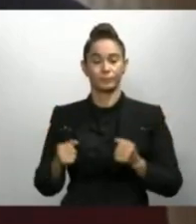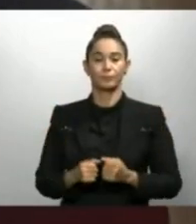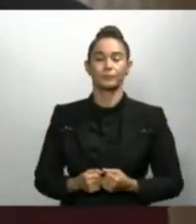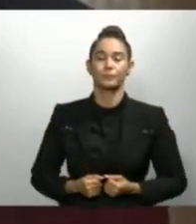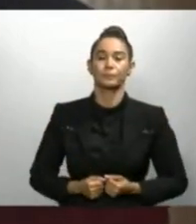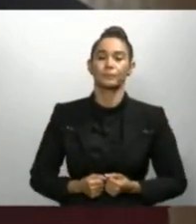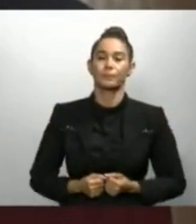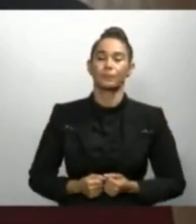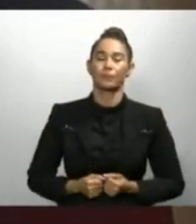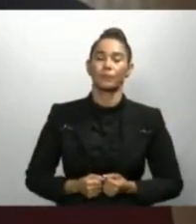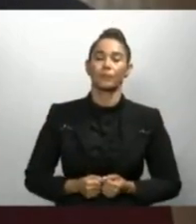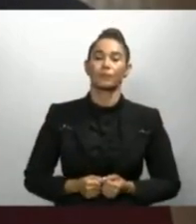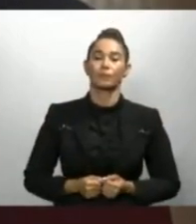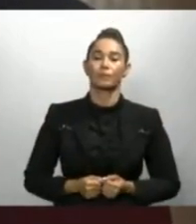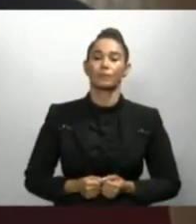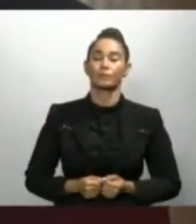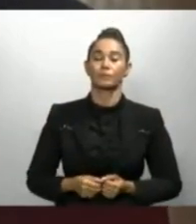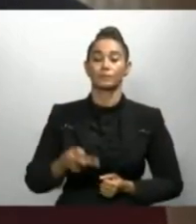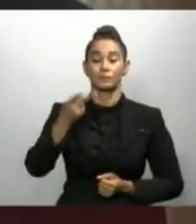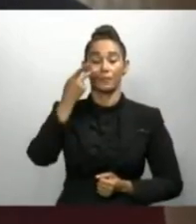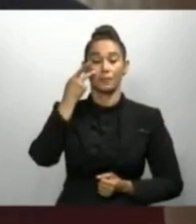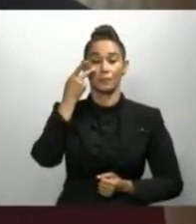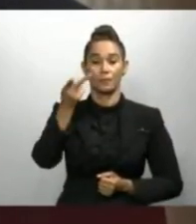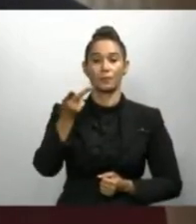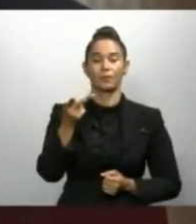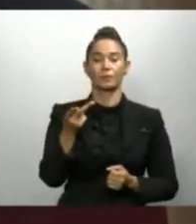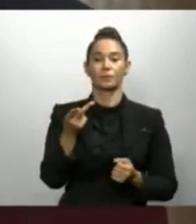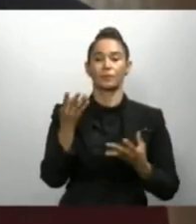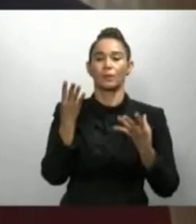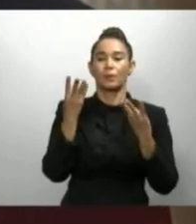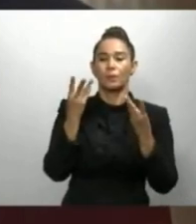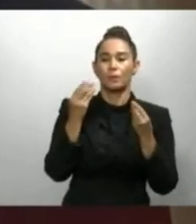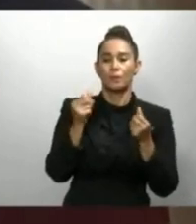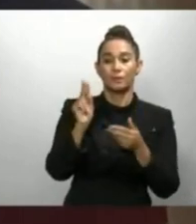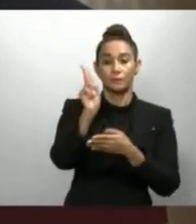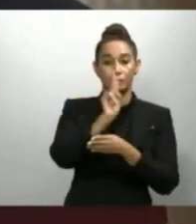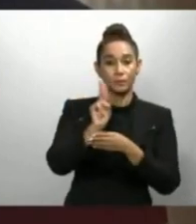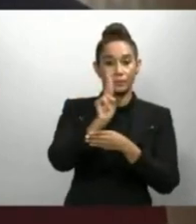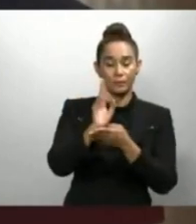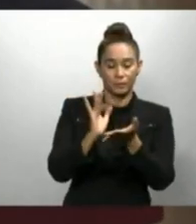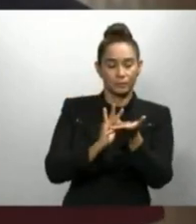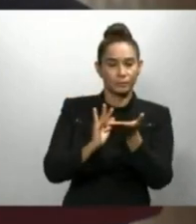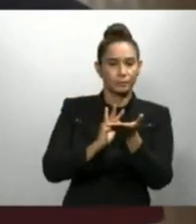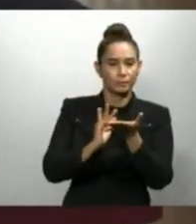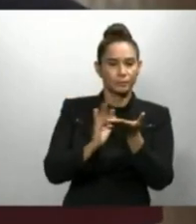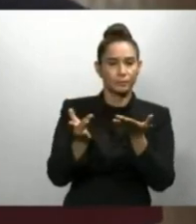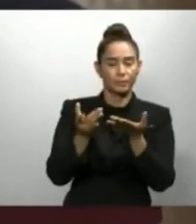Social, debiendo indicarse el tipo y cantidad de medicamentos